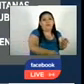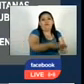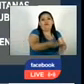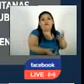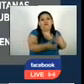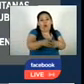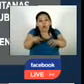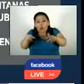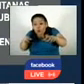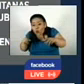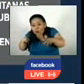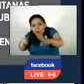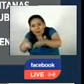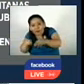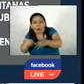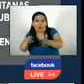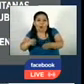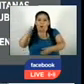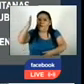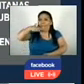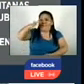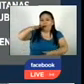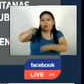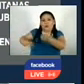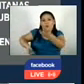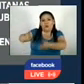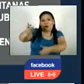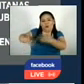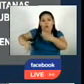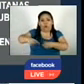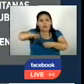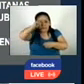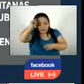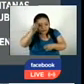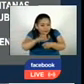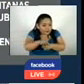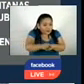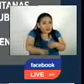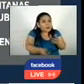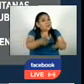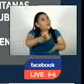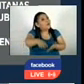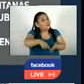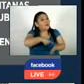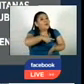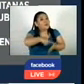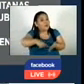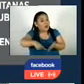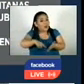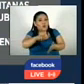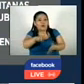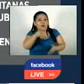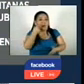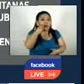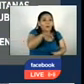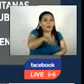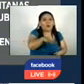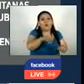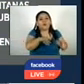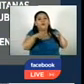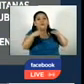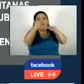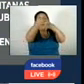cocinar con leña al aire libre o quemar basura. Además, las quemas agrícolas continúan prohibidas. Aléjese de zonas de peligro como